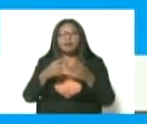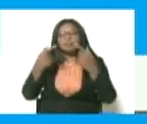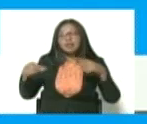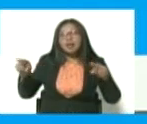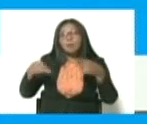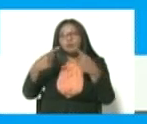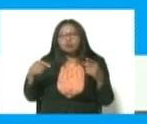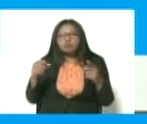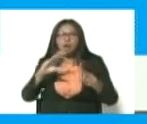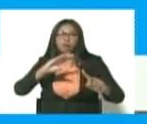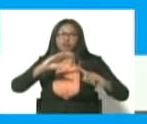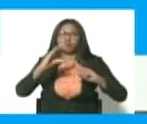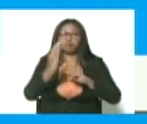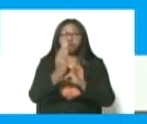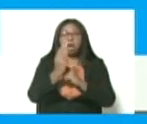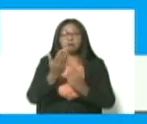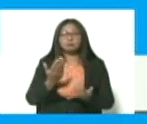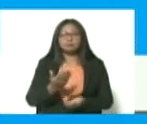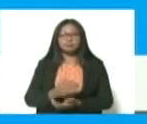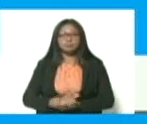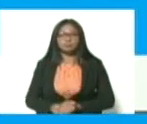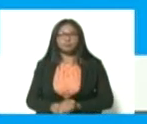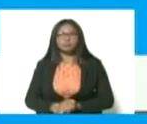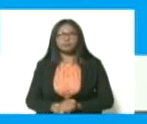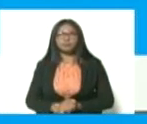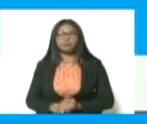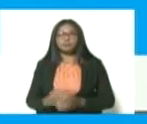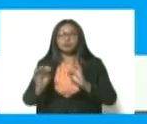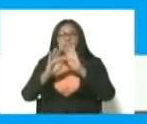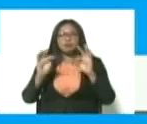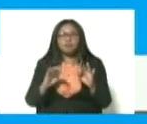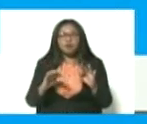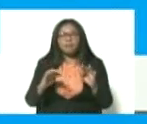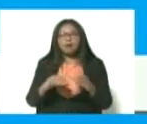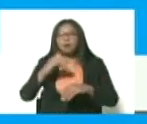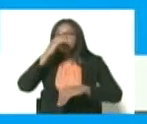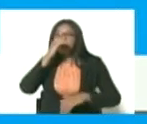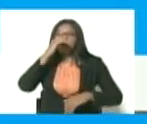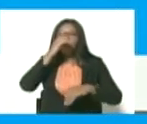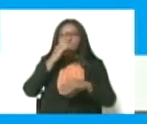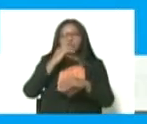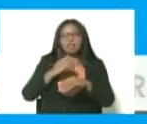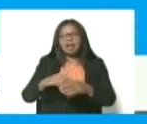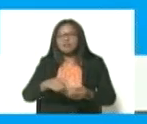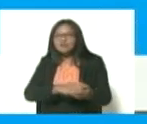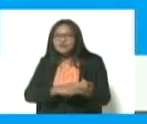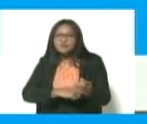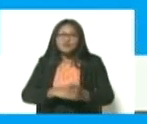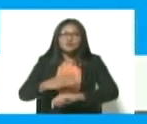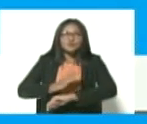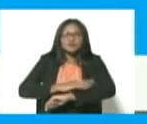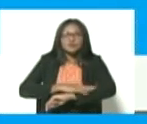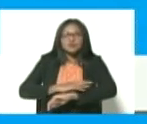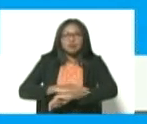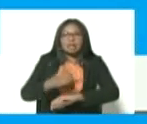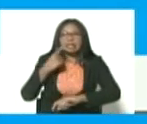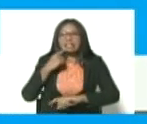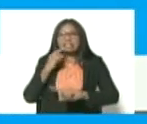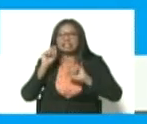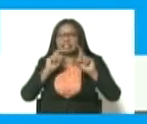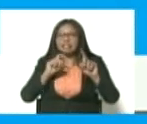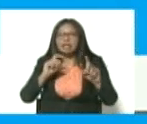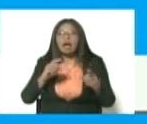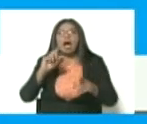popular, es un género de música rebelde, crítica, en muchos casos,